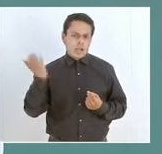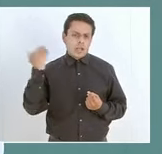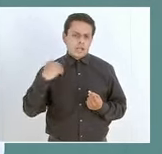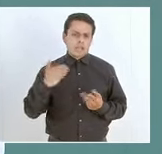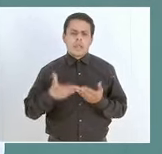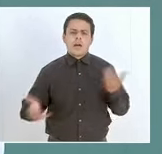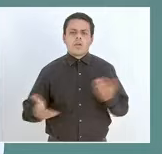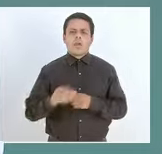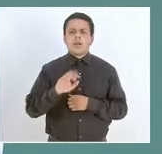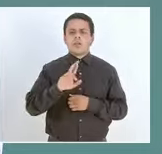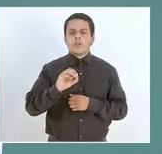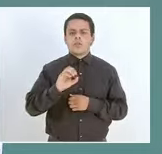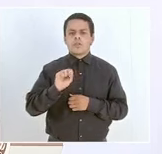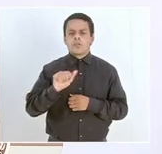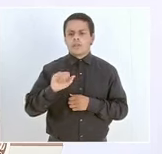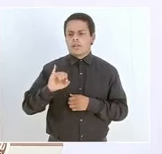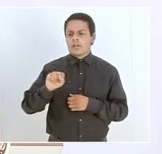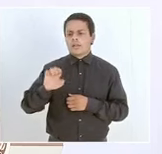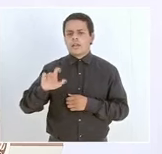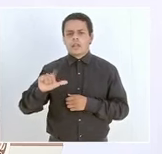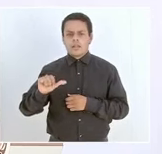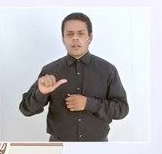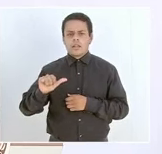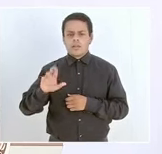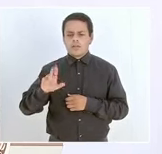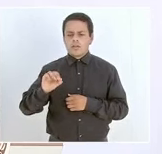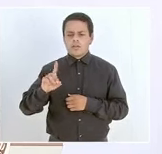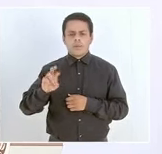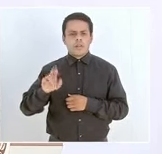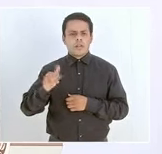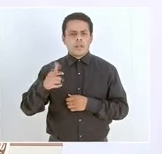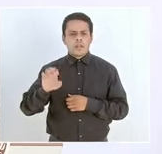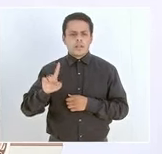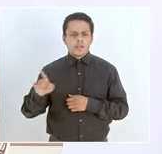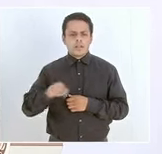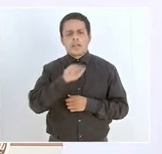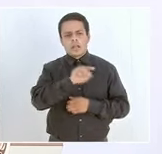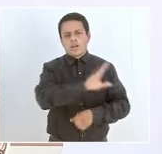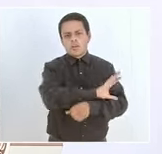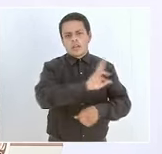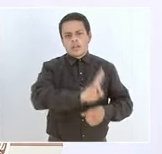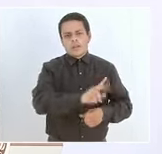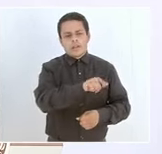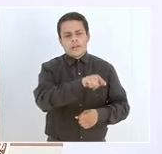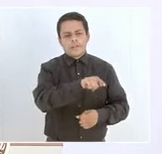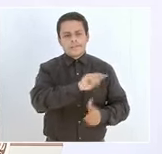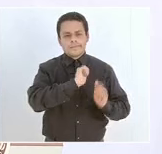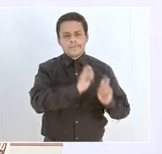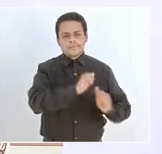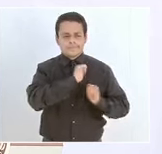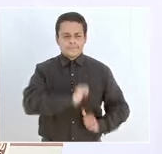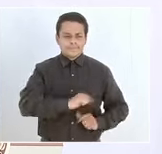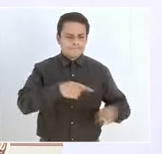Rosa Isela Rodríguez, que es la que coordina el Gabinete de Seguridad,